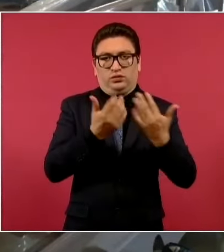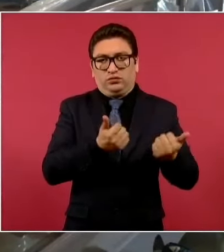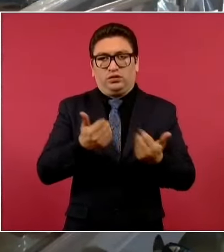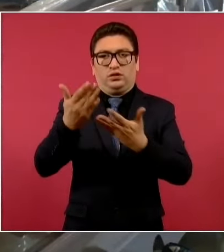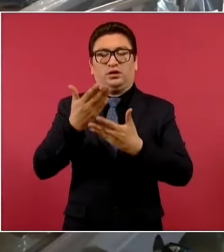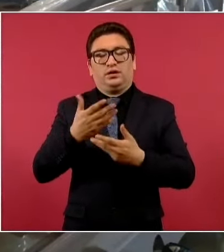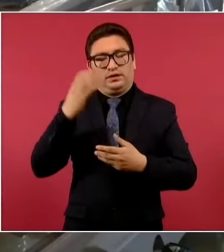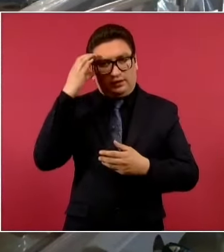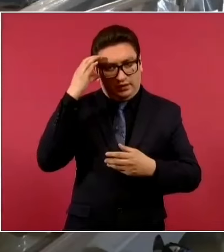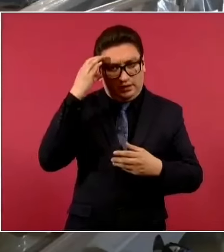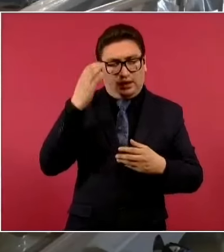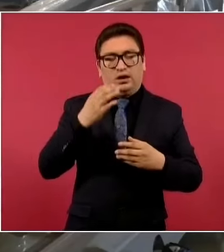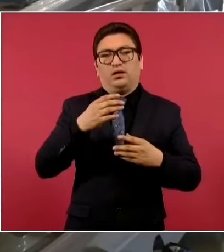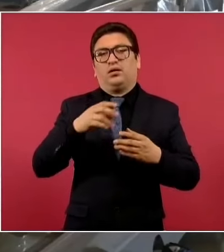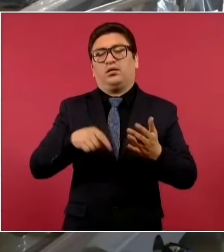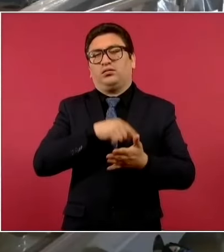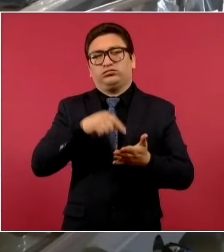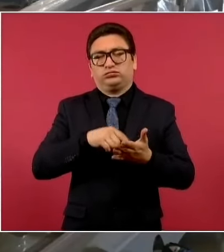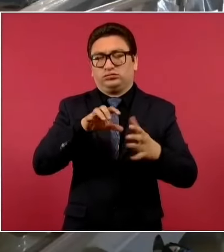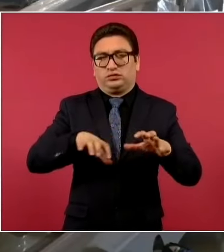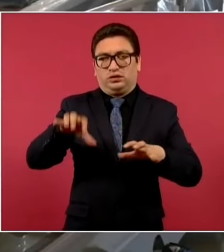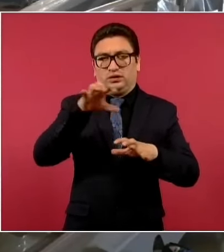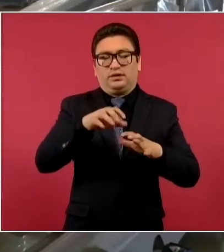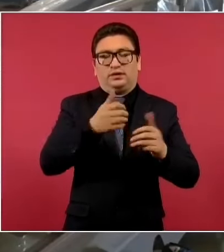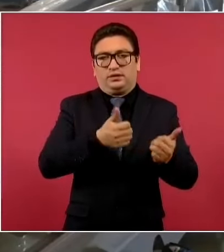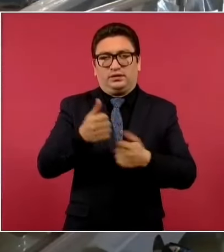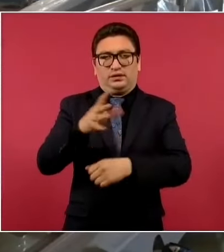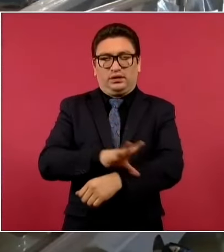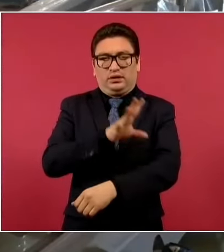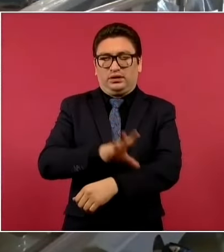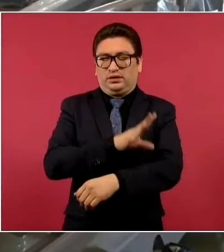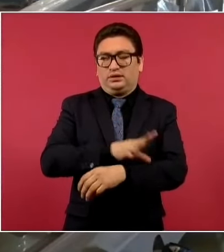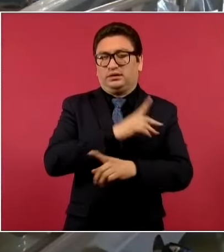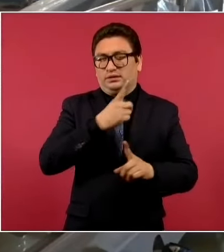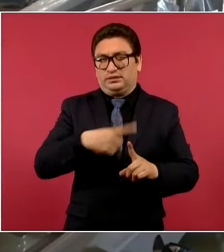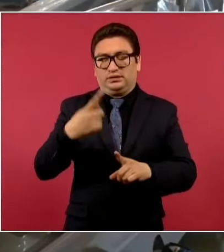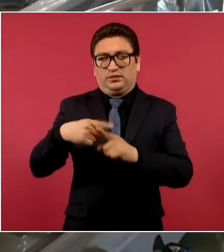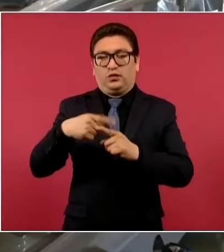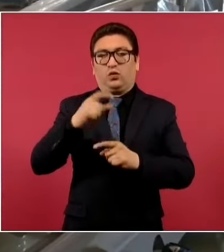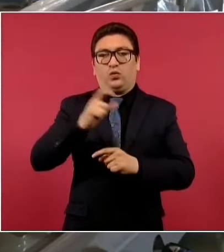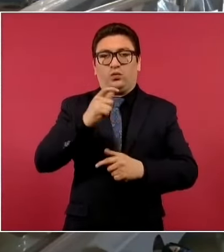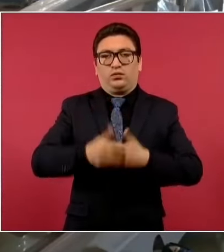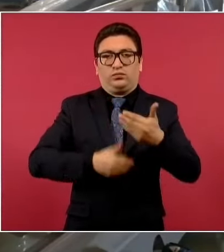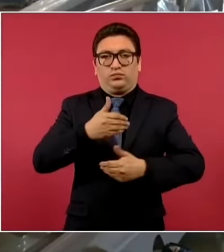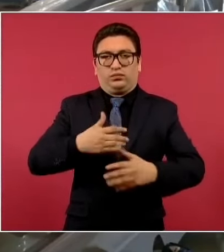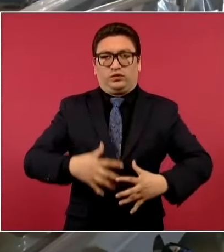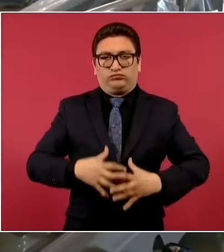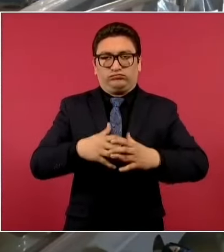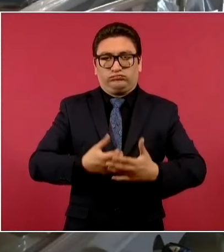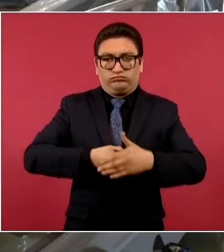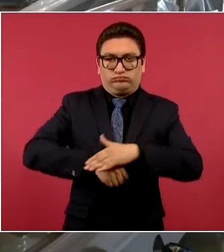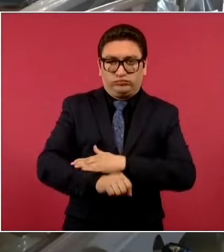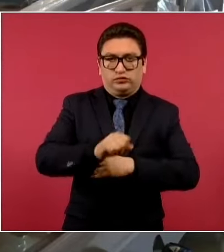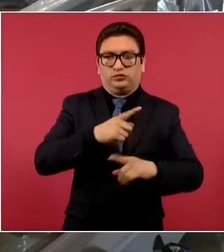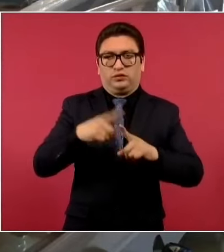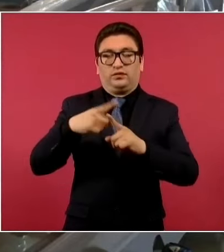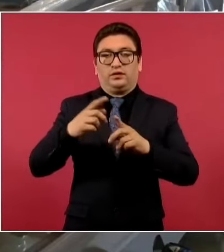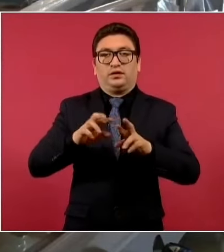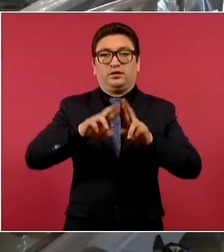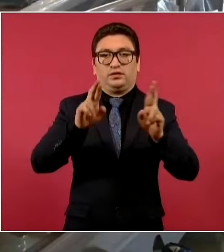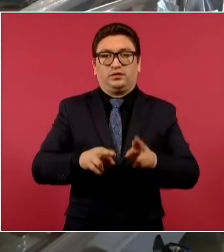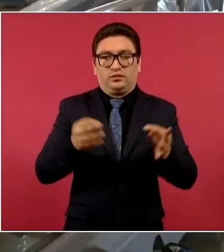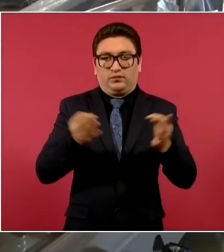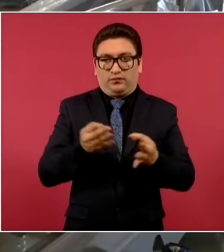camas clínicas hospitalarias, camas obstétricas eléctricas para procesos de parto amigable, refrigeradores para